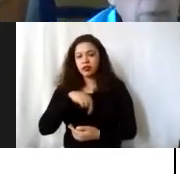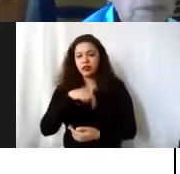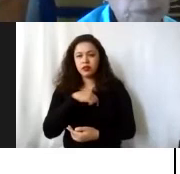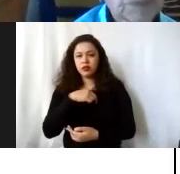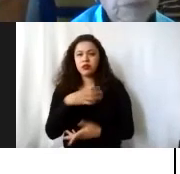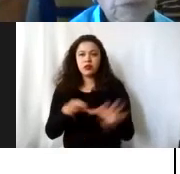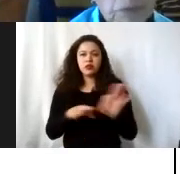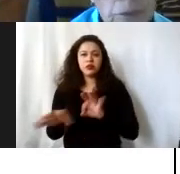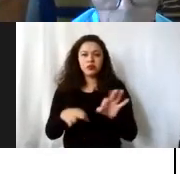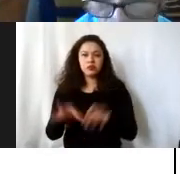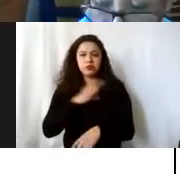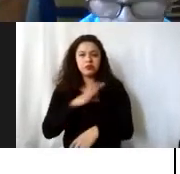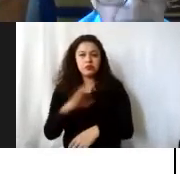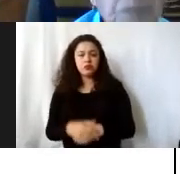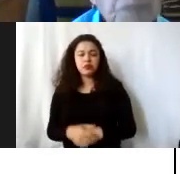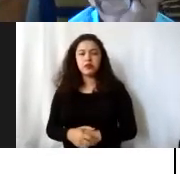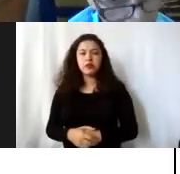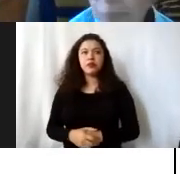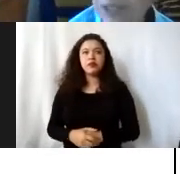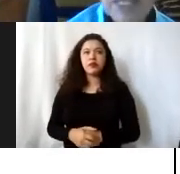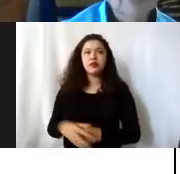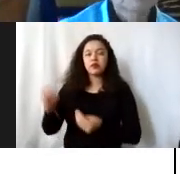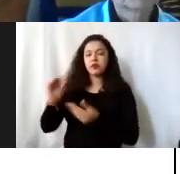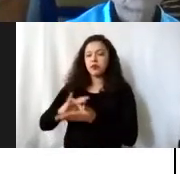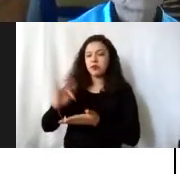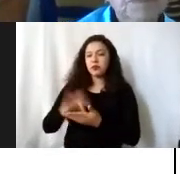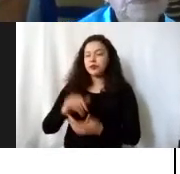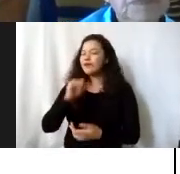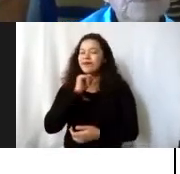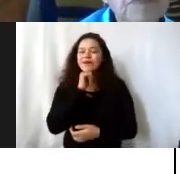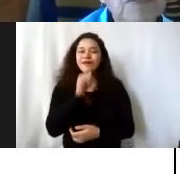trabajarlo. Muchas gracias. Sí, por nada.